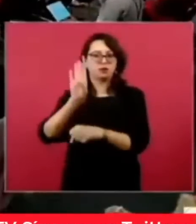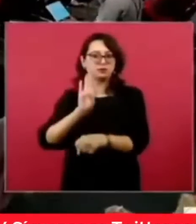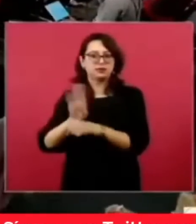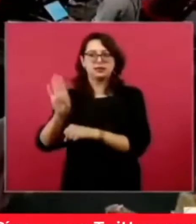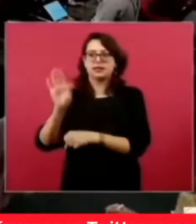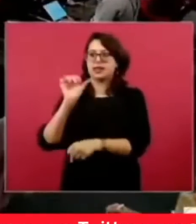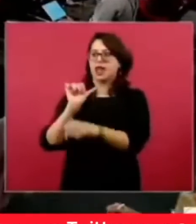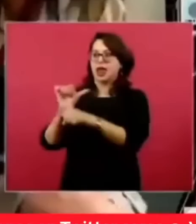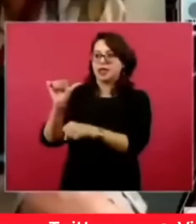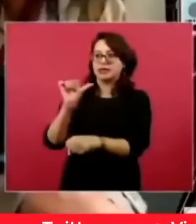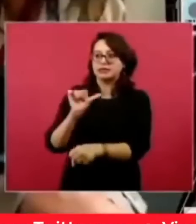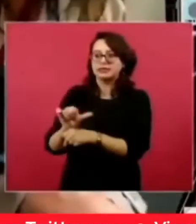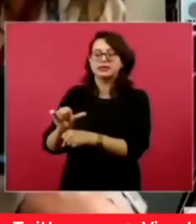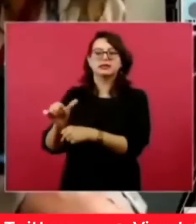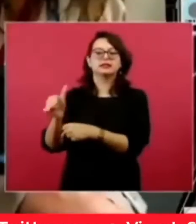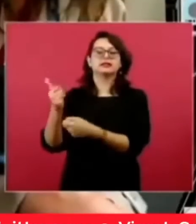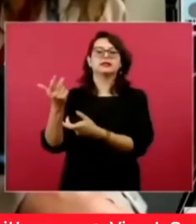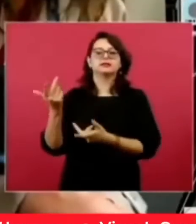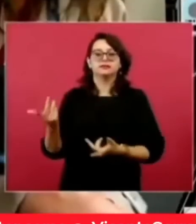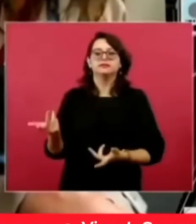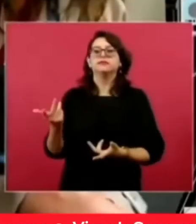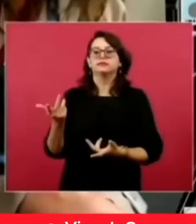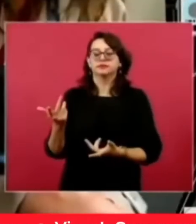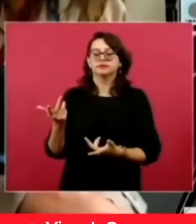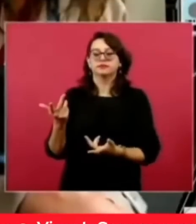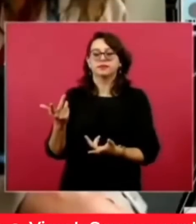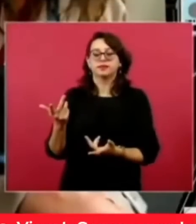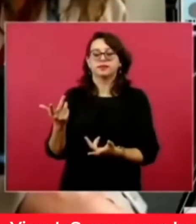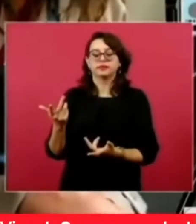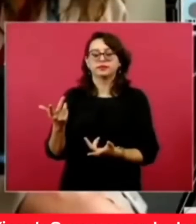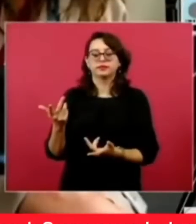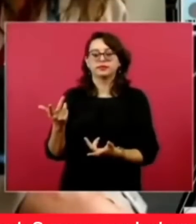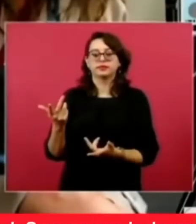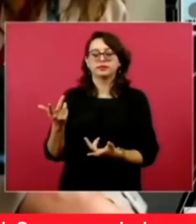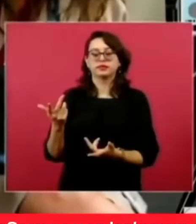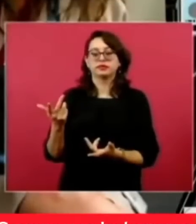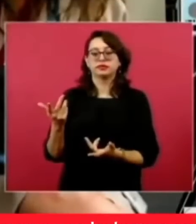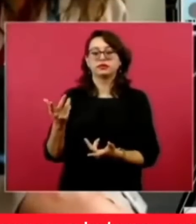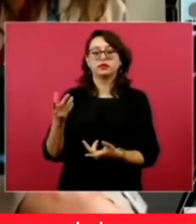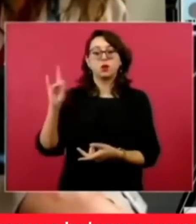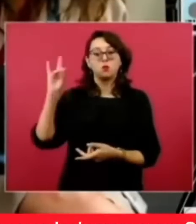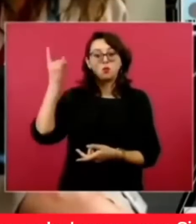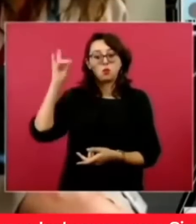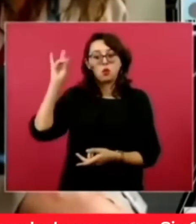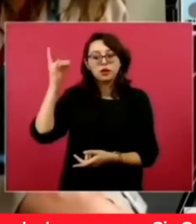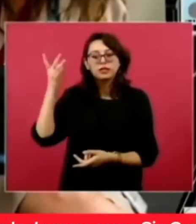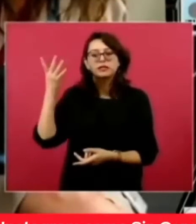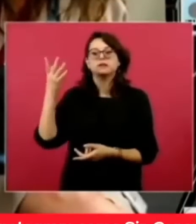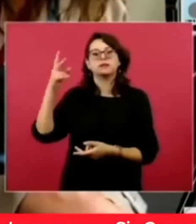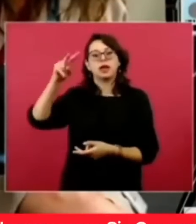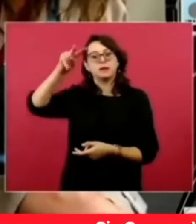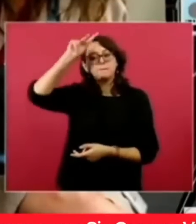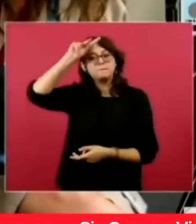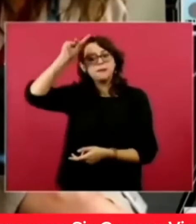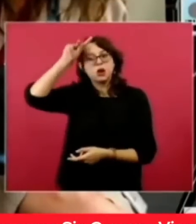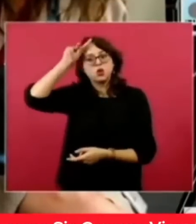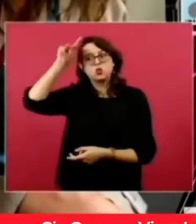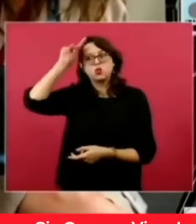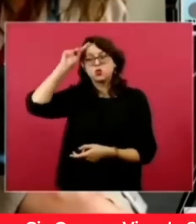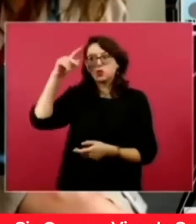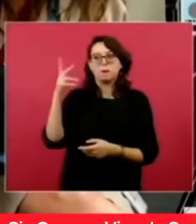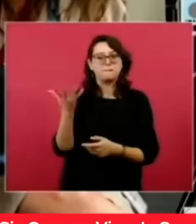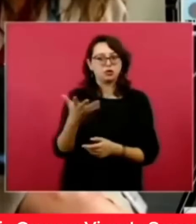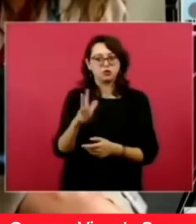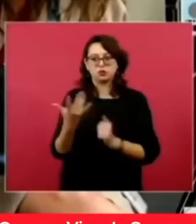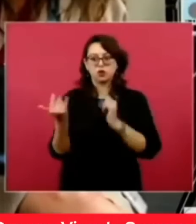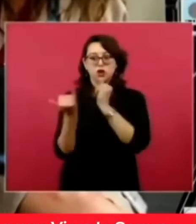caso de Argentina con la expresidenta Cristina Fernández, en el caso de Bolivia, Perú. Y me pregunto si